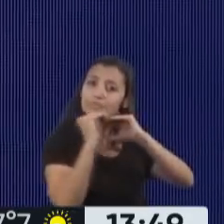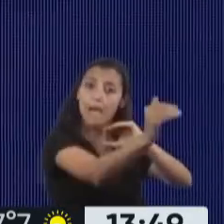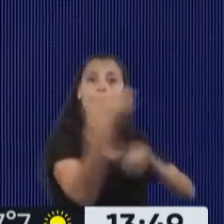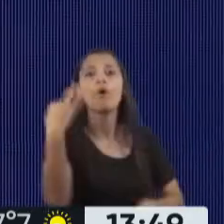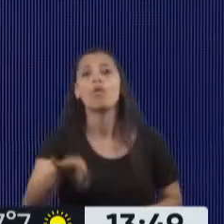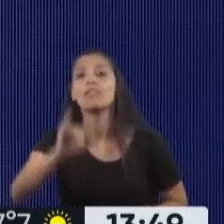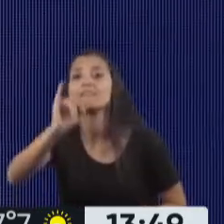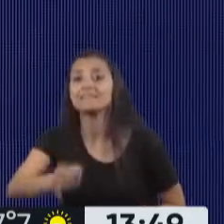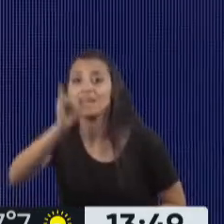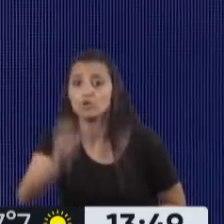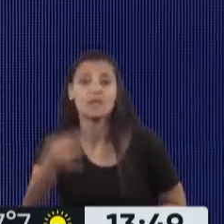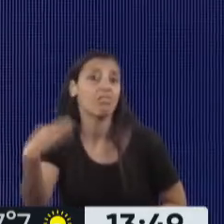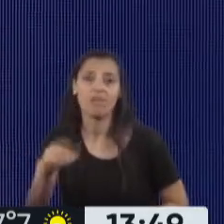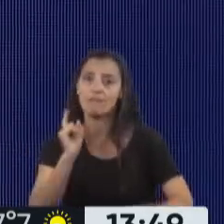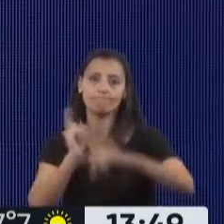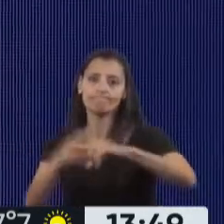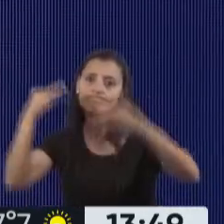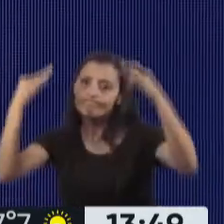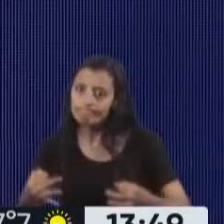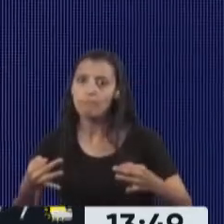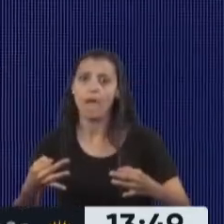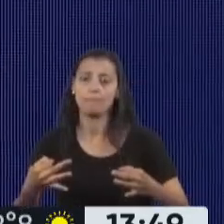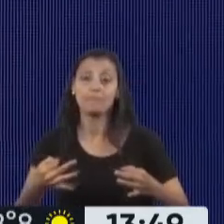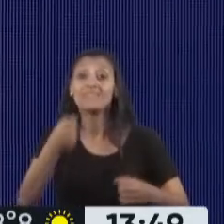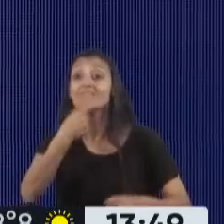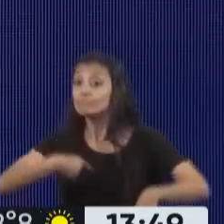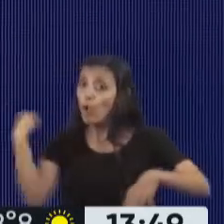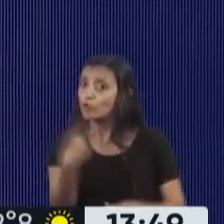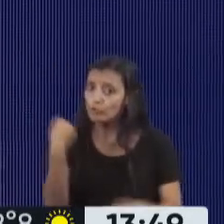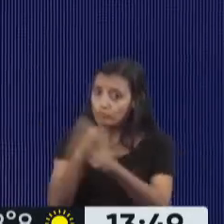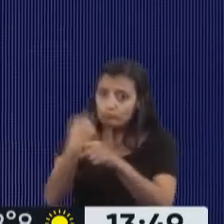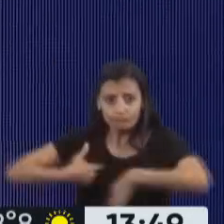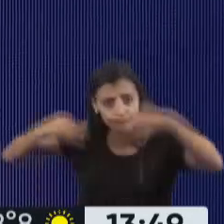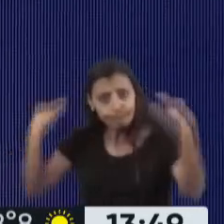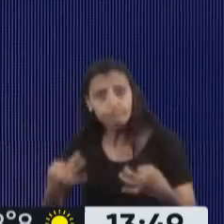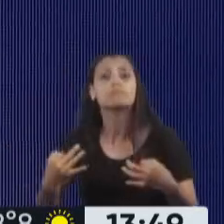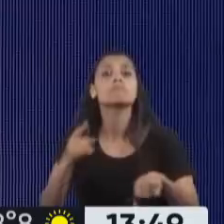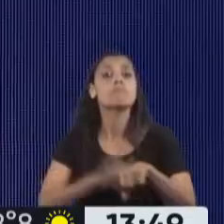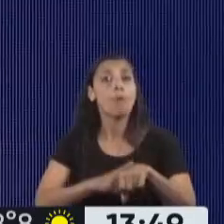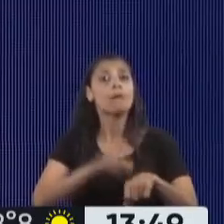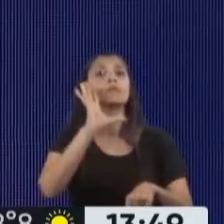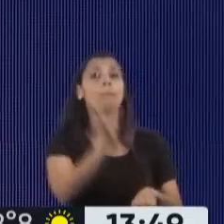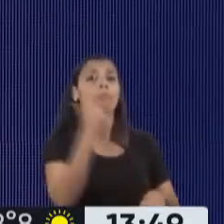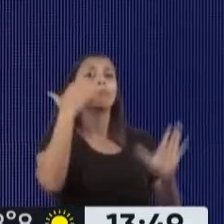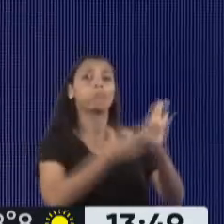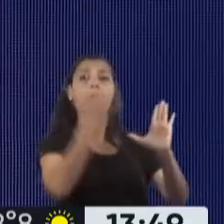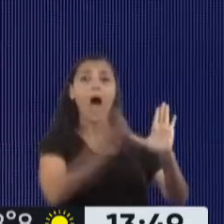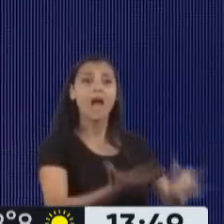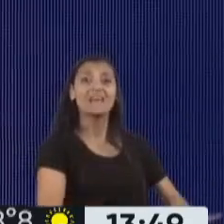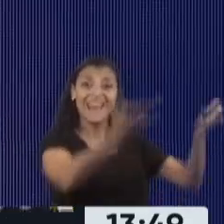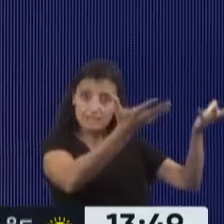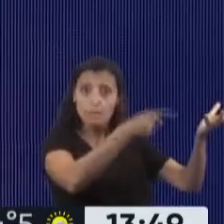requiere de que sea exitoso. Y esto va a ser exitoso cuando haya crecimiento, y el crecimiento se va a